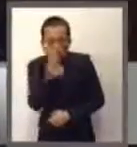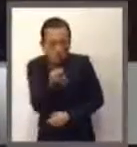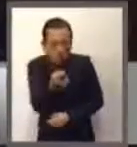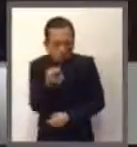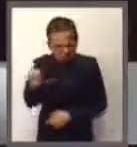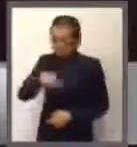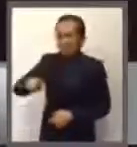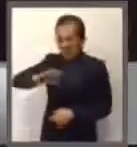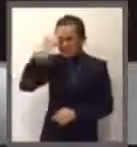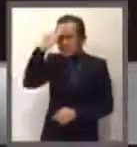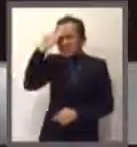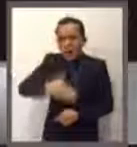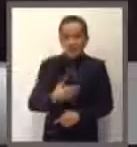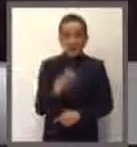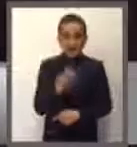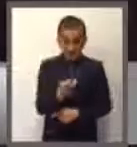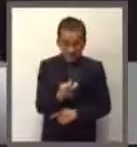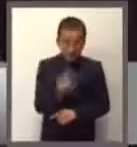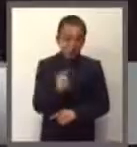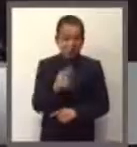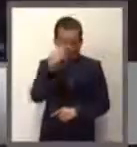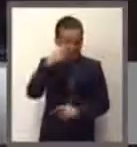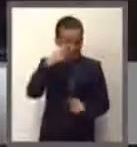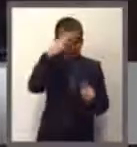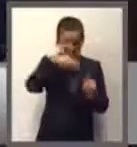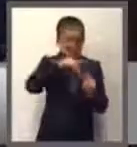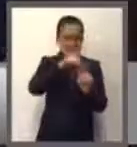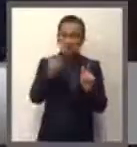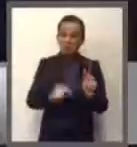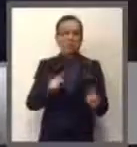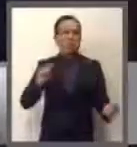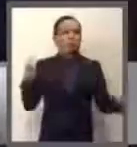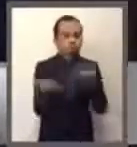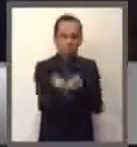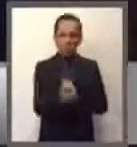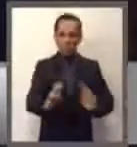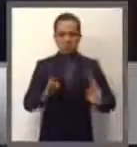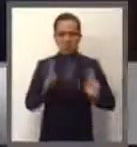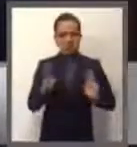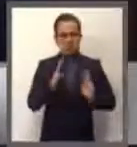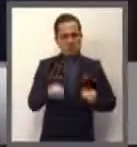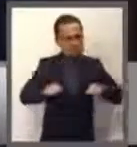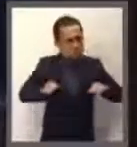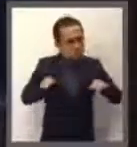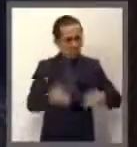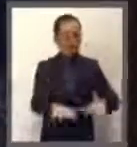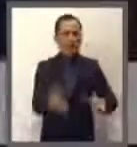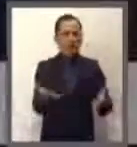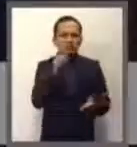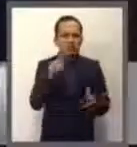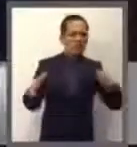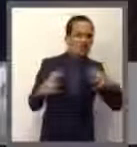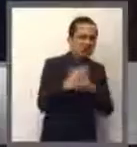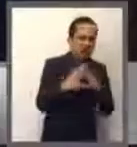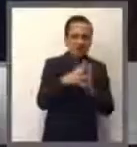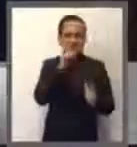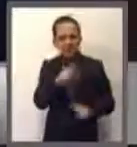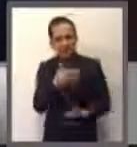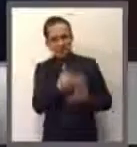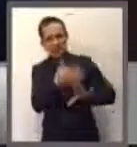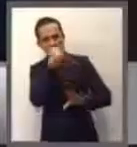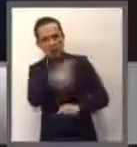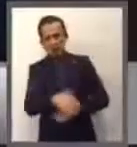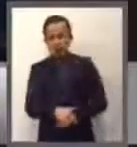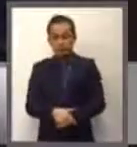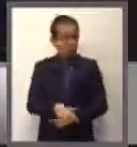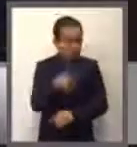llevar al país a la militarización, a la guerra, a la violencia. Qué lástima que así estemos